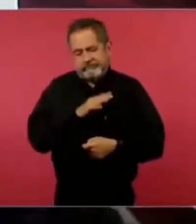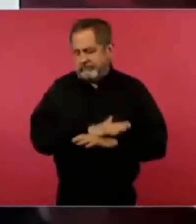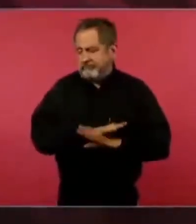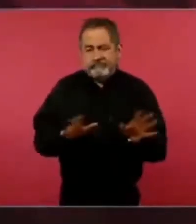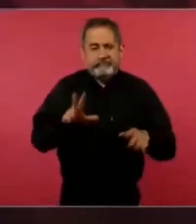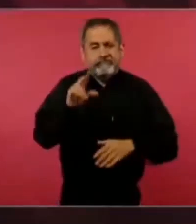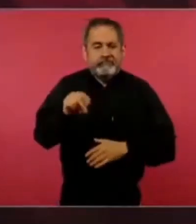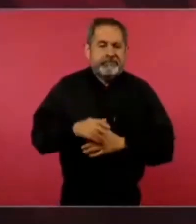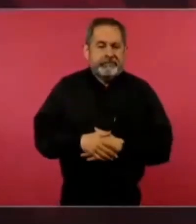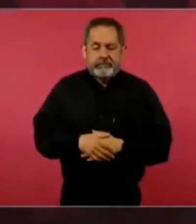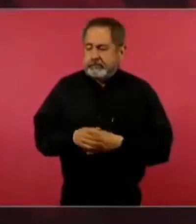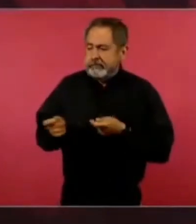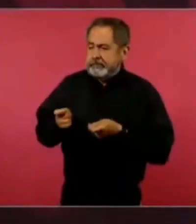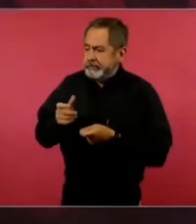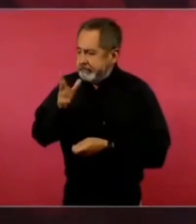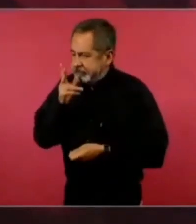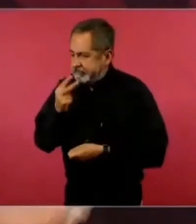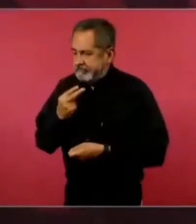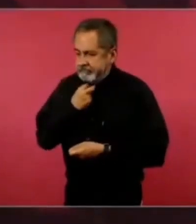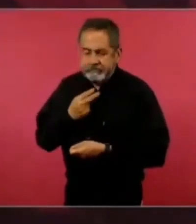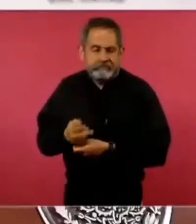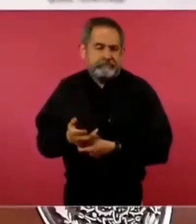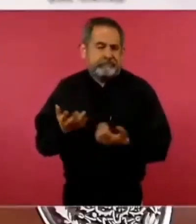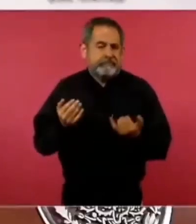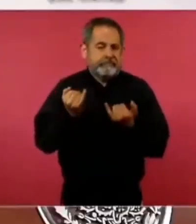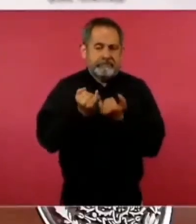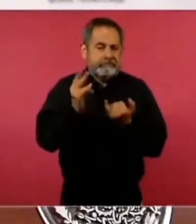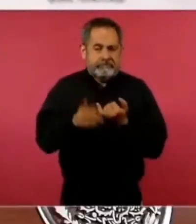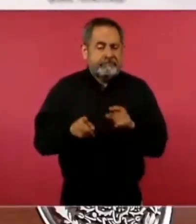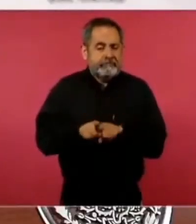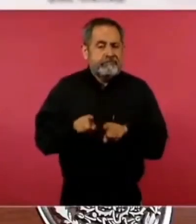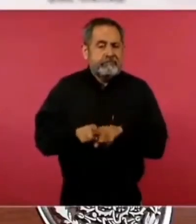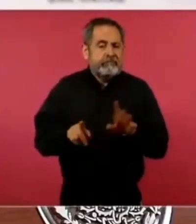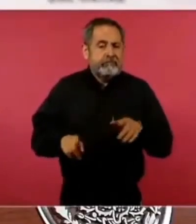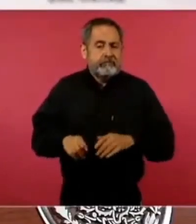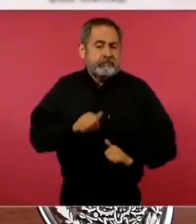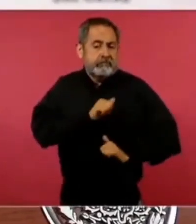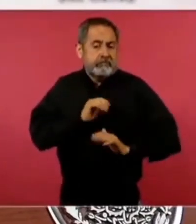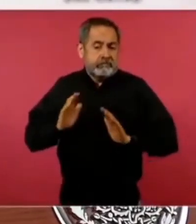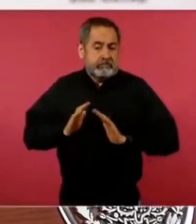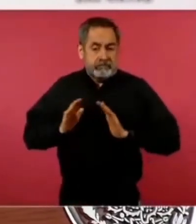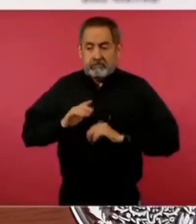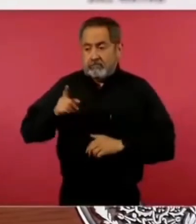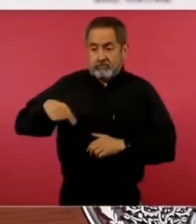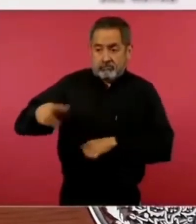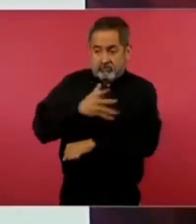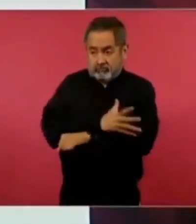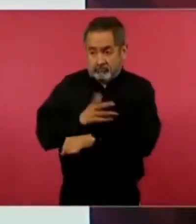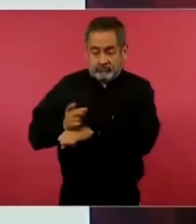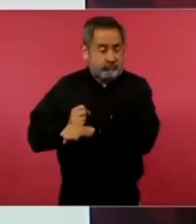con absoluta libertad. Igual pasa con las Fuerzas Armadas.